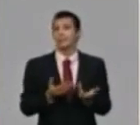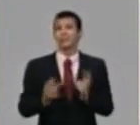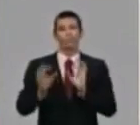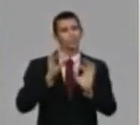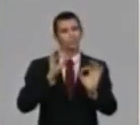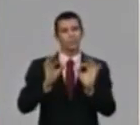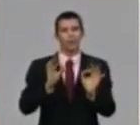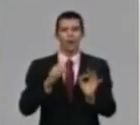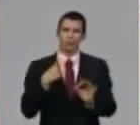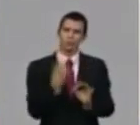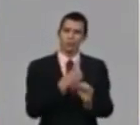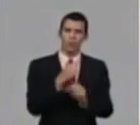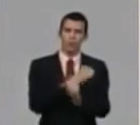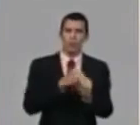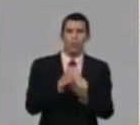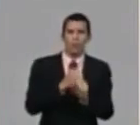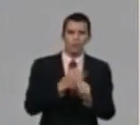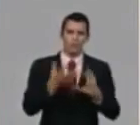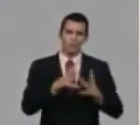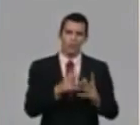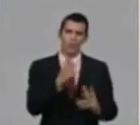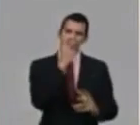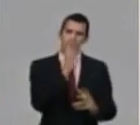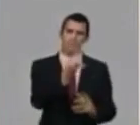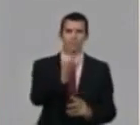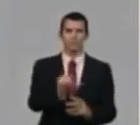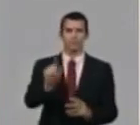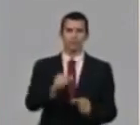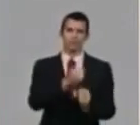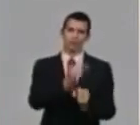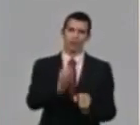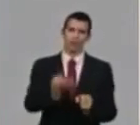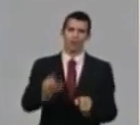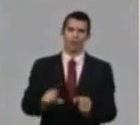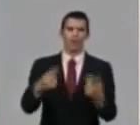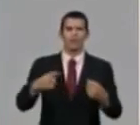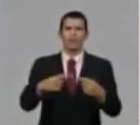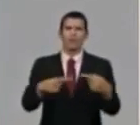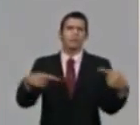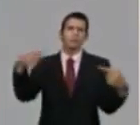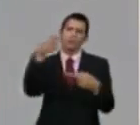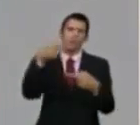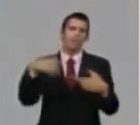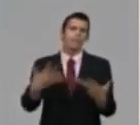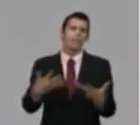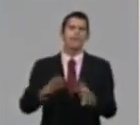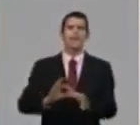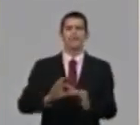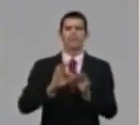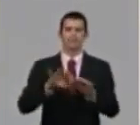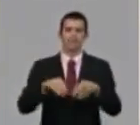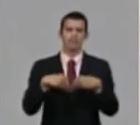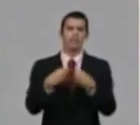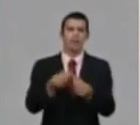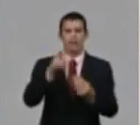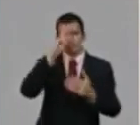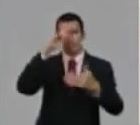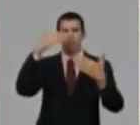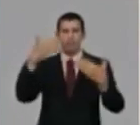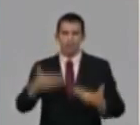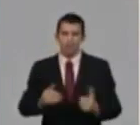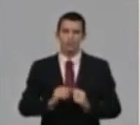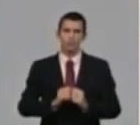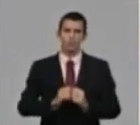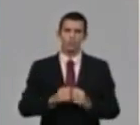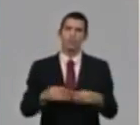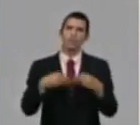aplicando esos recursos, porque necesariamente tenemos que marcar esa prioridad que decíamos. Tenemos que garantizar estas protecciones a nuestros trabajadores. Gastar